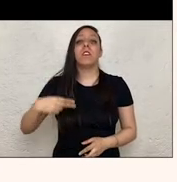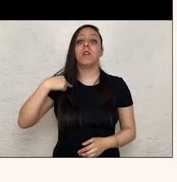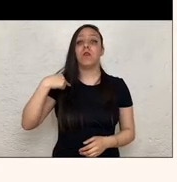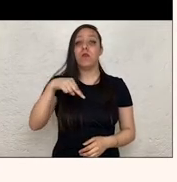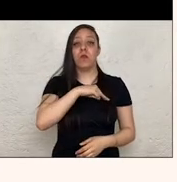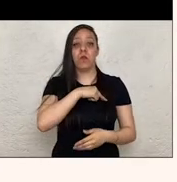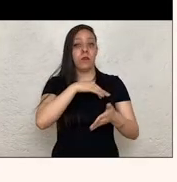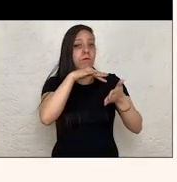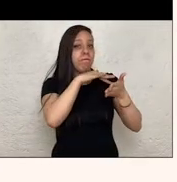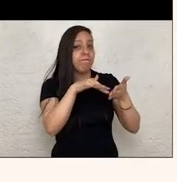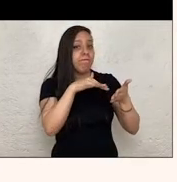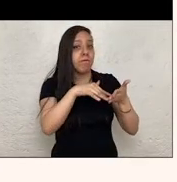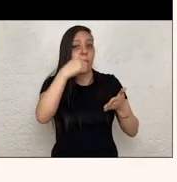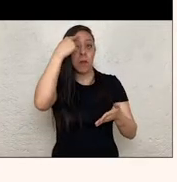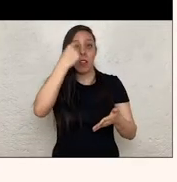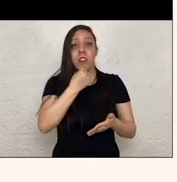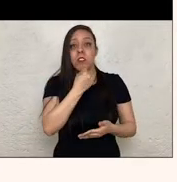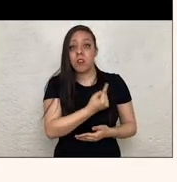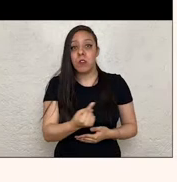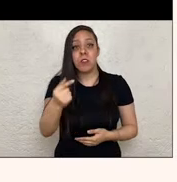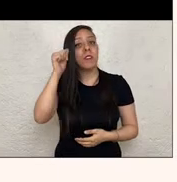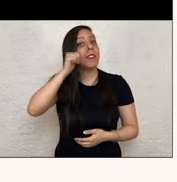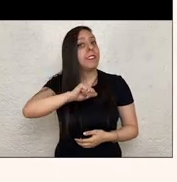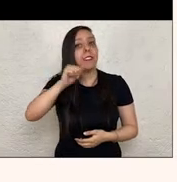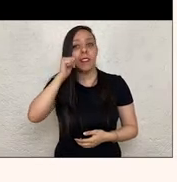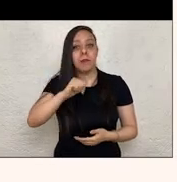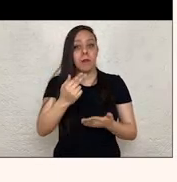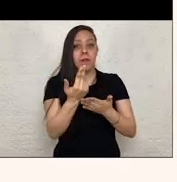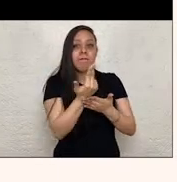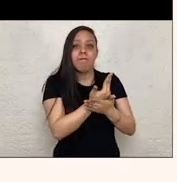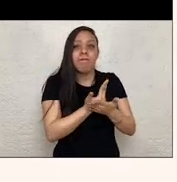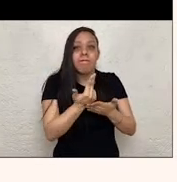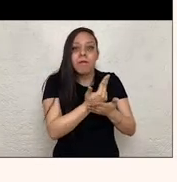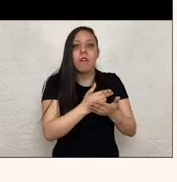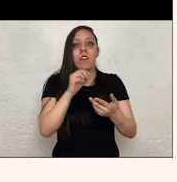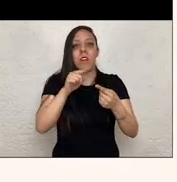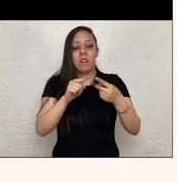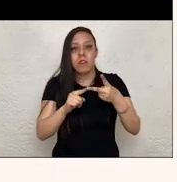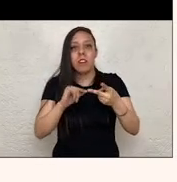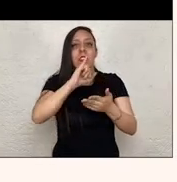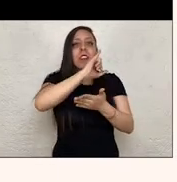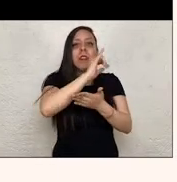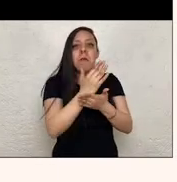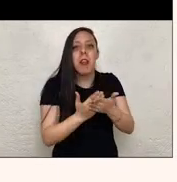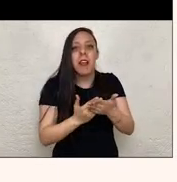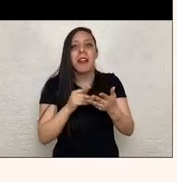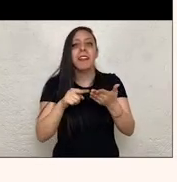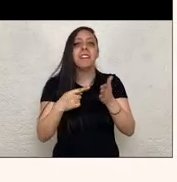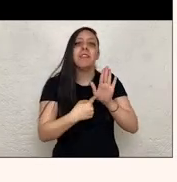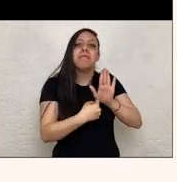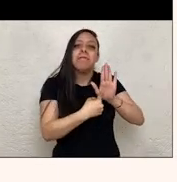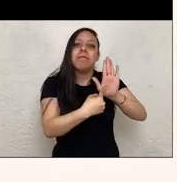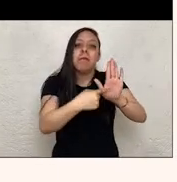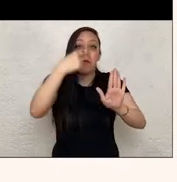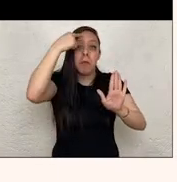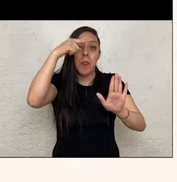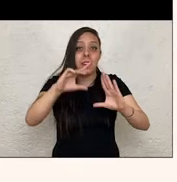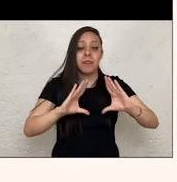En nuestros textos para los niños escolares siempre salen unos dibujos, unas ilustraciones